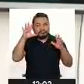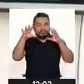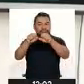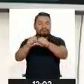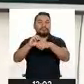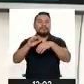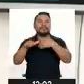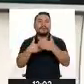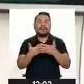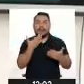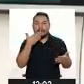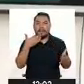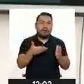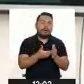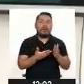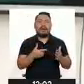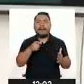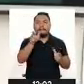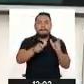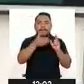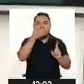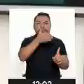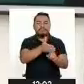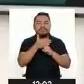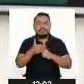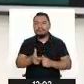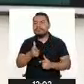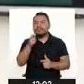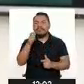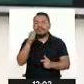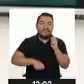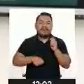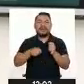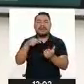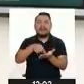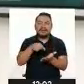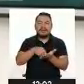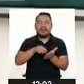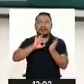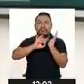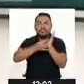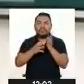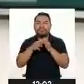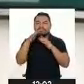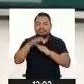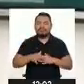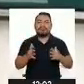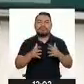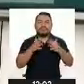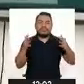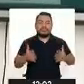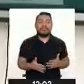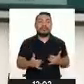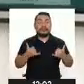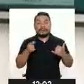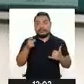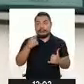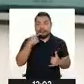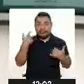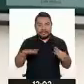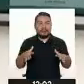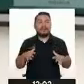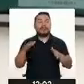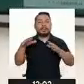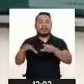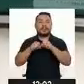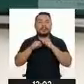la dignidad humana, la trata de personas con fines de explotación sexual agravada, y bueno, finalmente él dice que se han rescatado